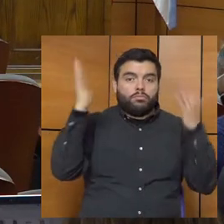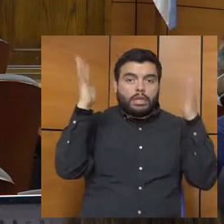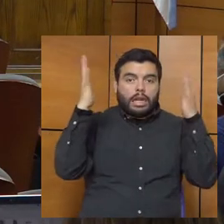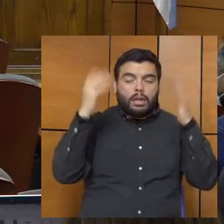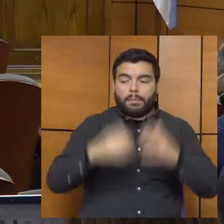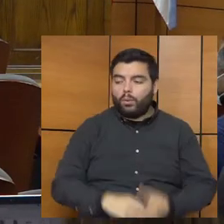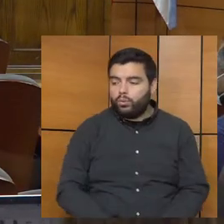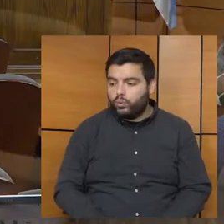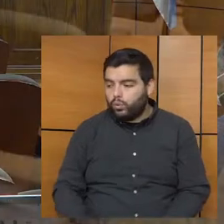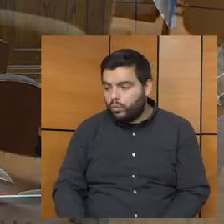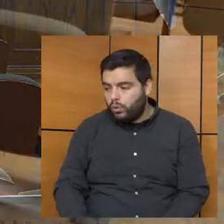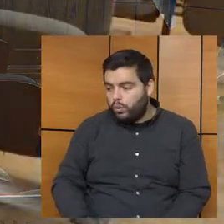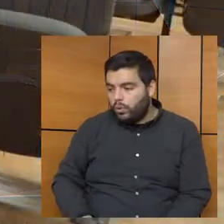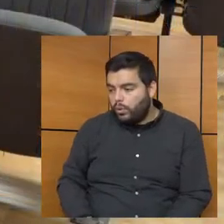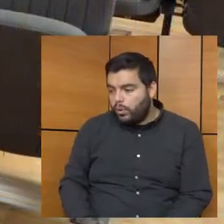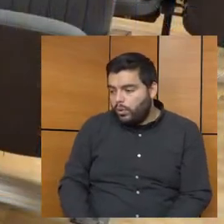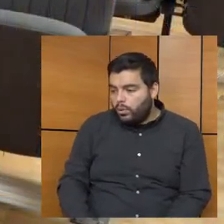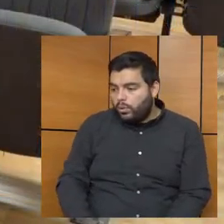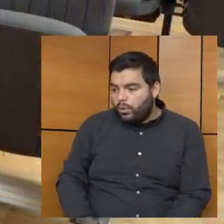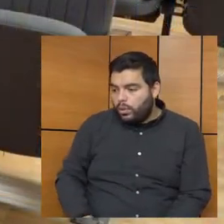aplauso.